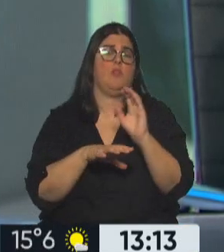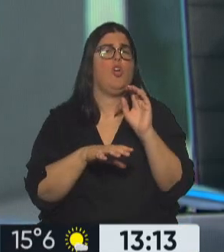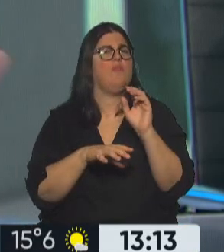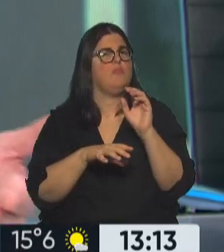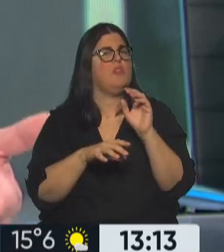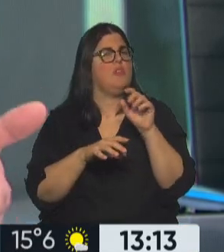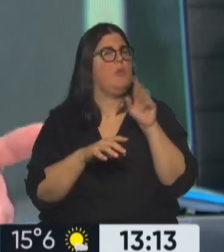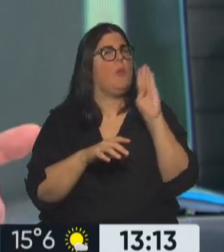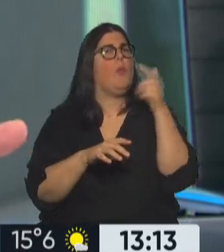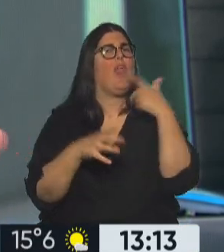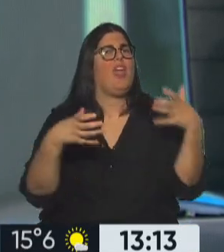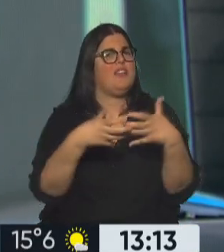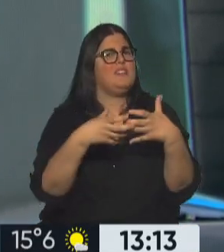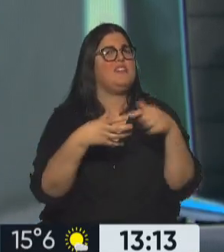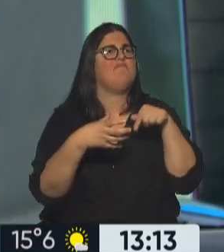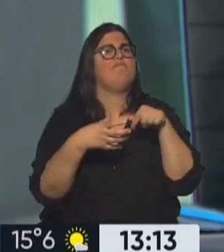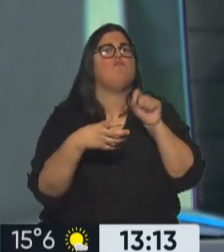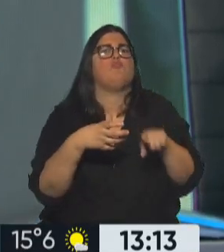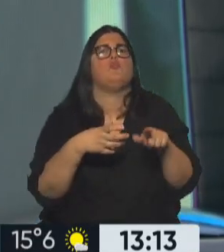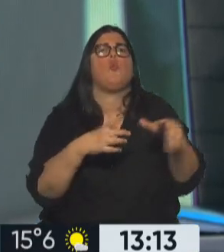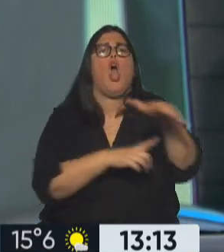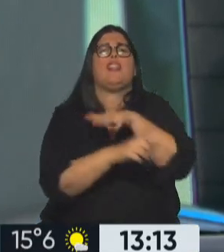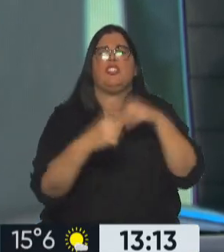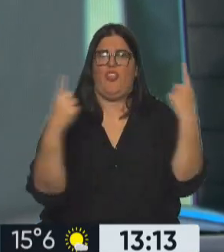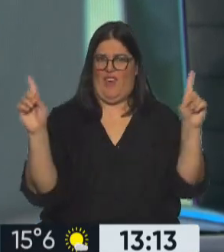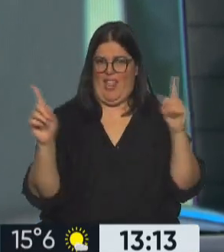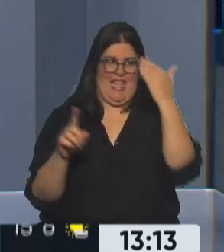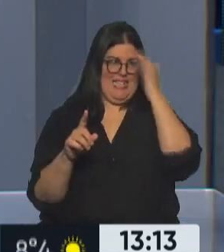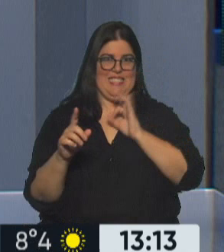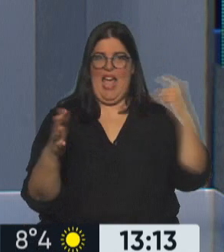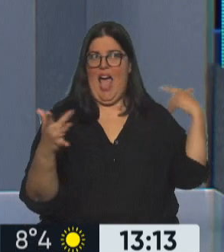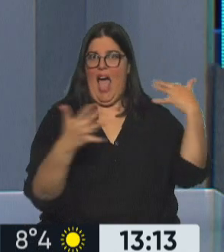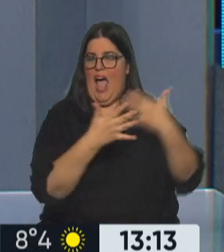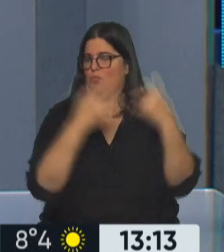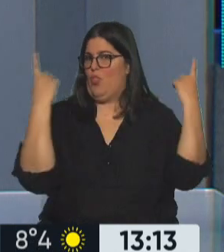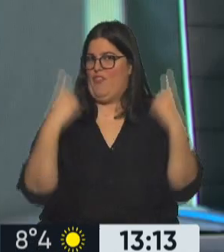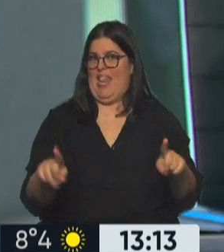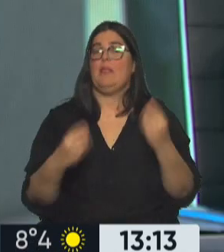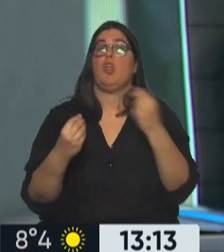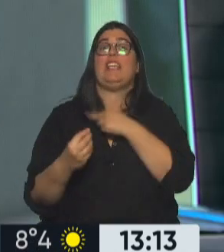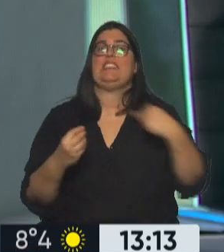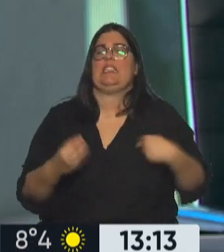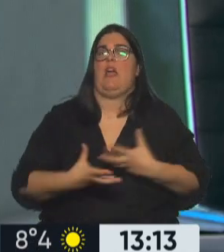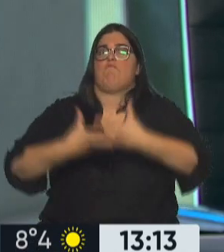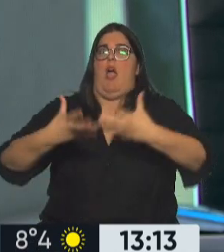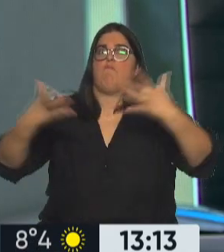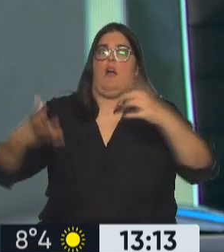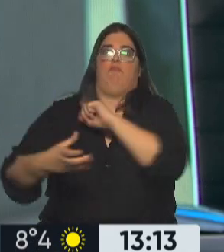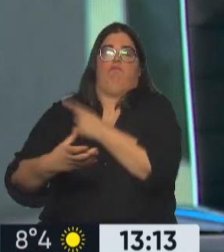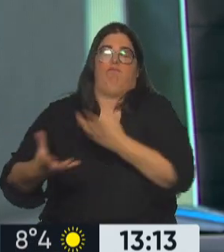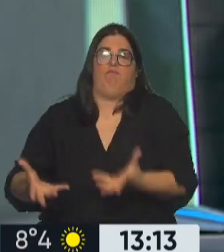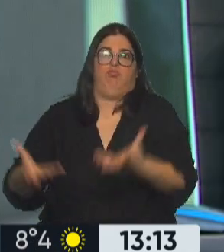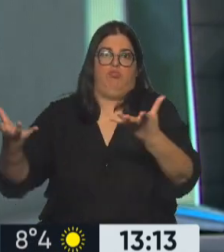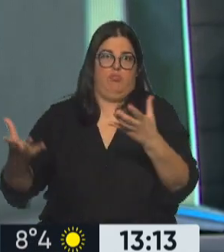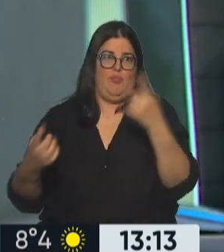es diferente al de hace 15 años, notablemente por el crecimiento exponencial, sobre todo de China, no únicamente, pero sobre todo de China. Entonces mi